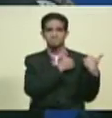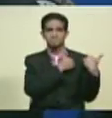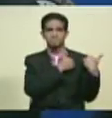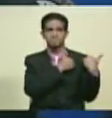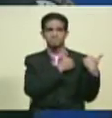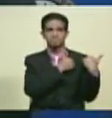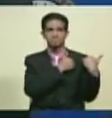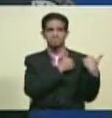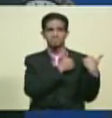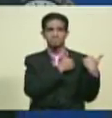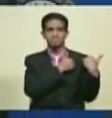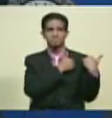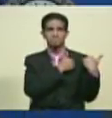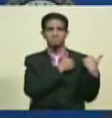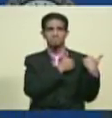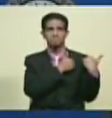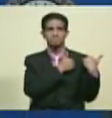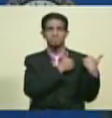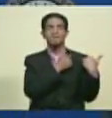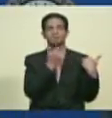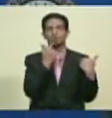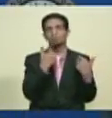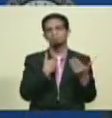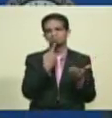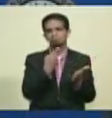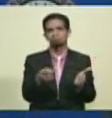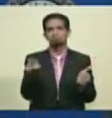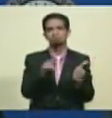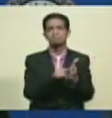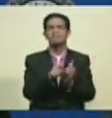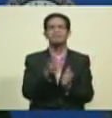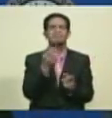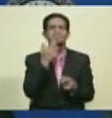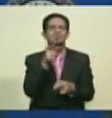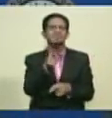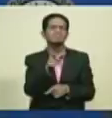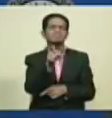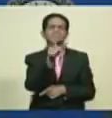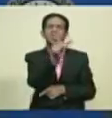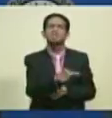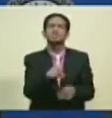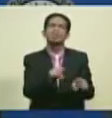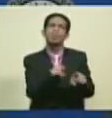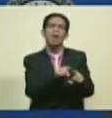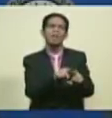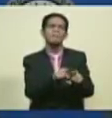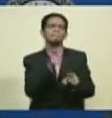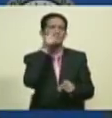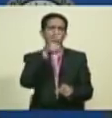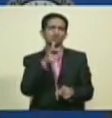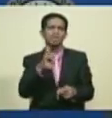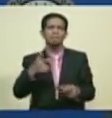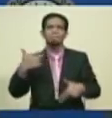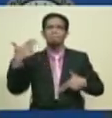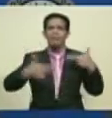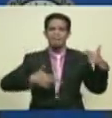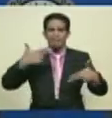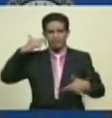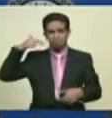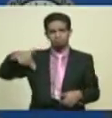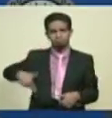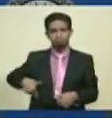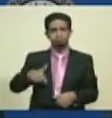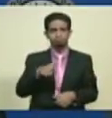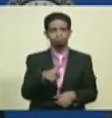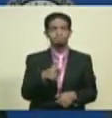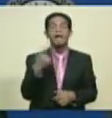tengo, lo digo y lo reitero, se convirtió en un sicario contra Venezuela. Hay gobiernos